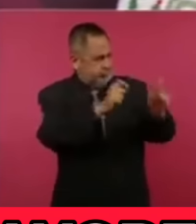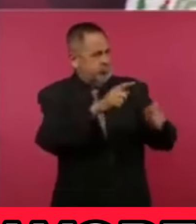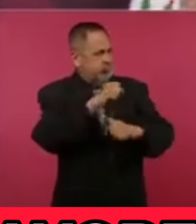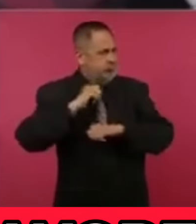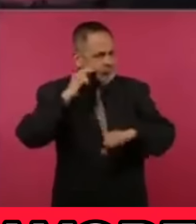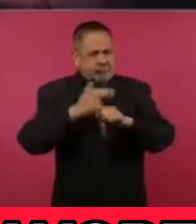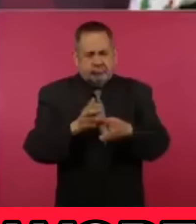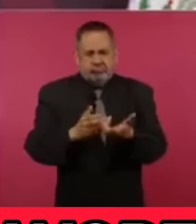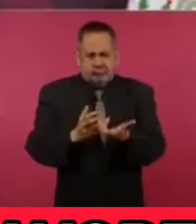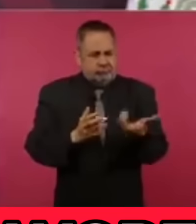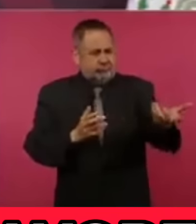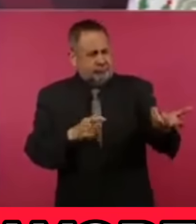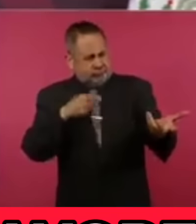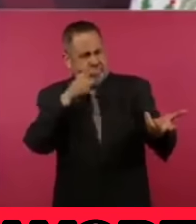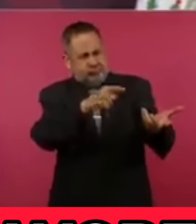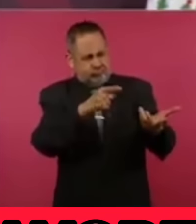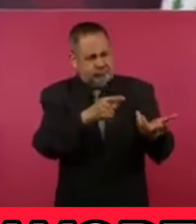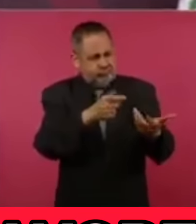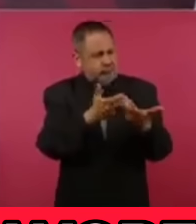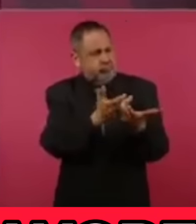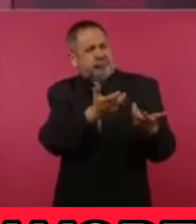a una de las facciones.